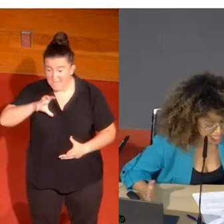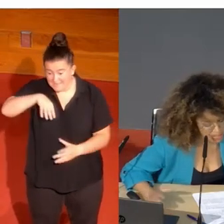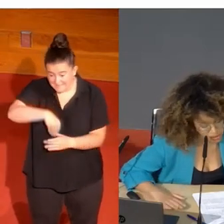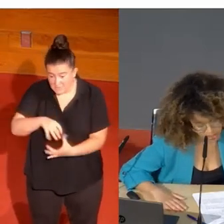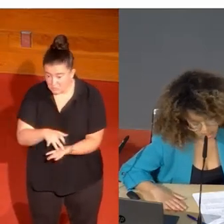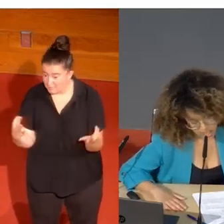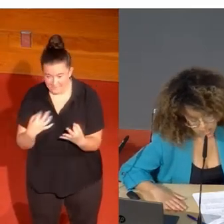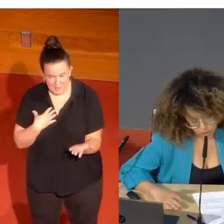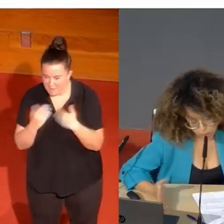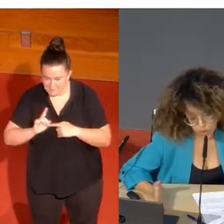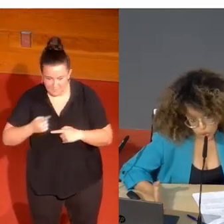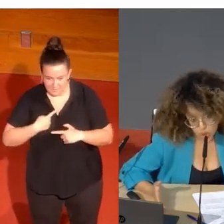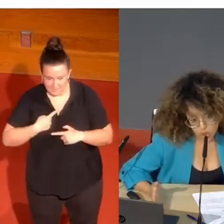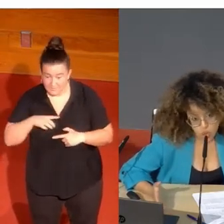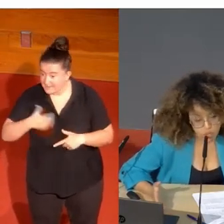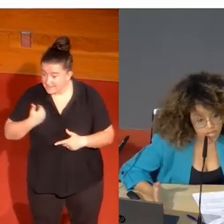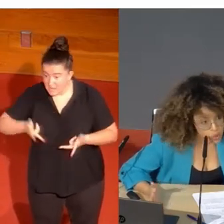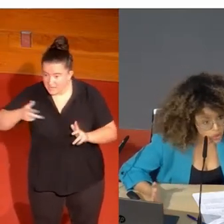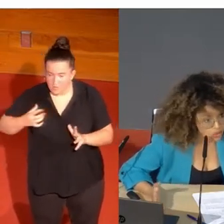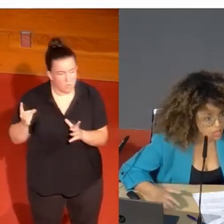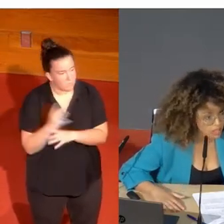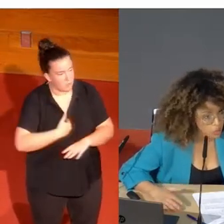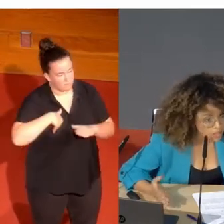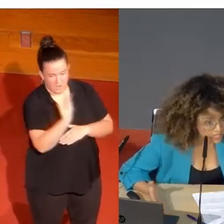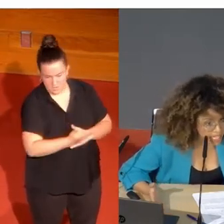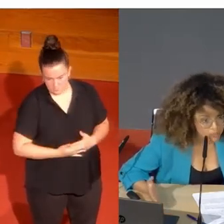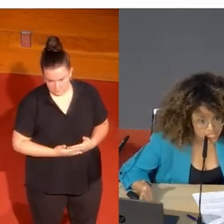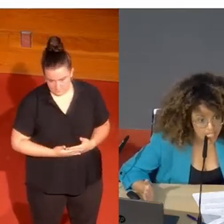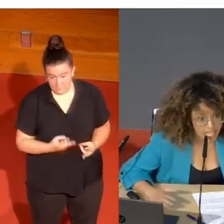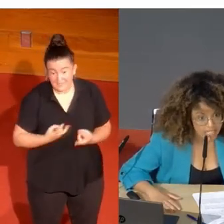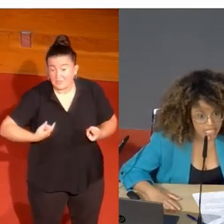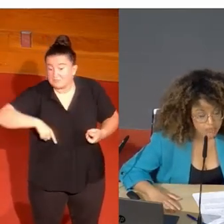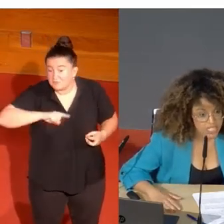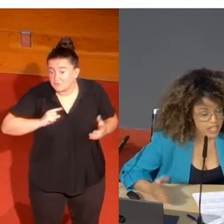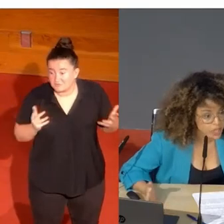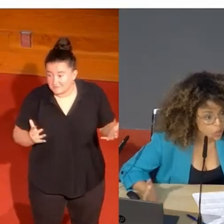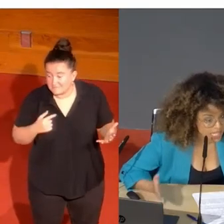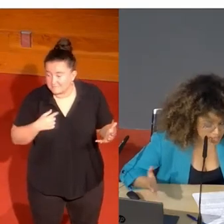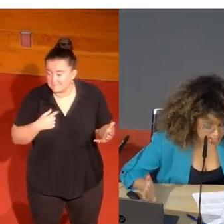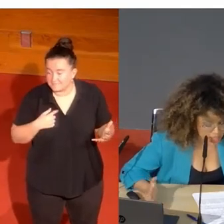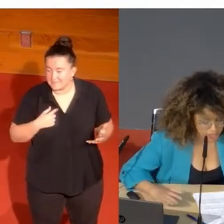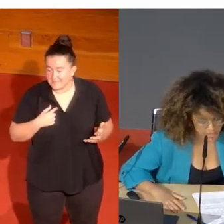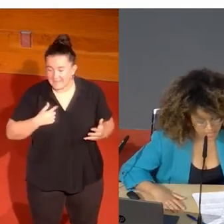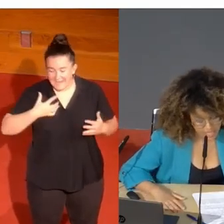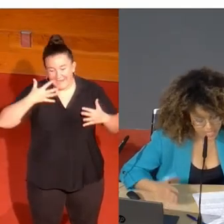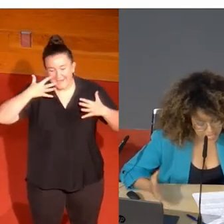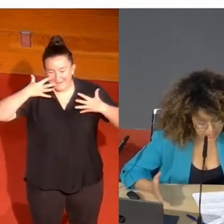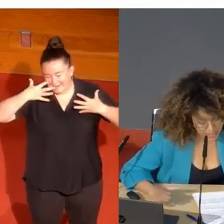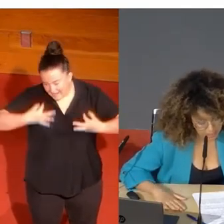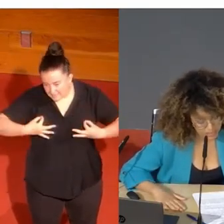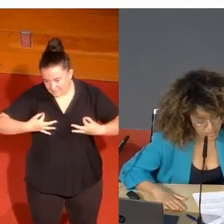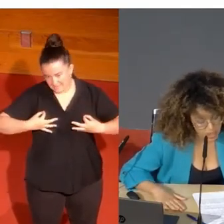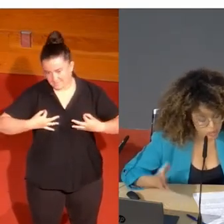y que salgan no entonces bueno nosotros nos cuesta mucho documentar investigar y saber cuál es la cifra